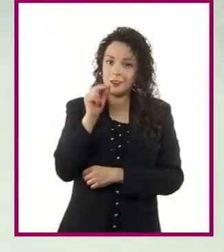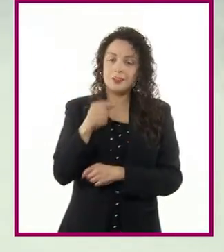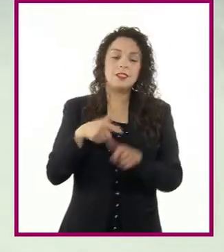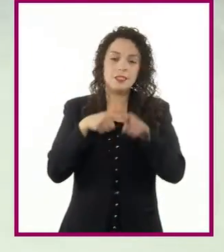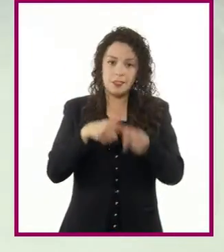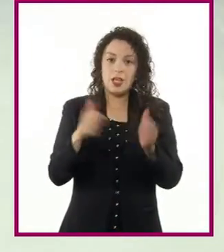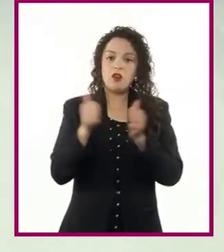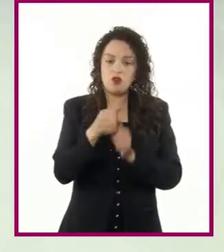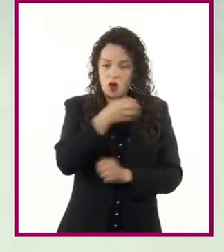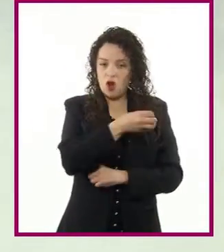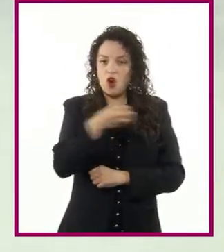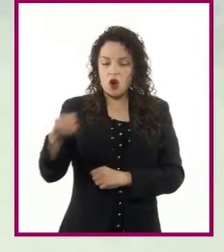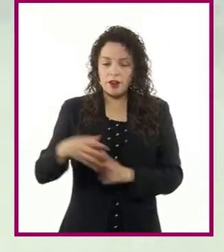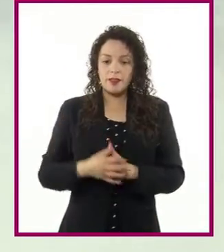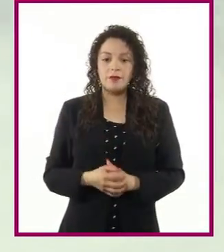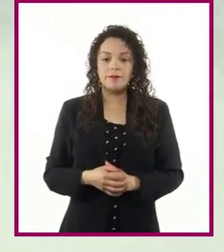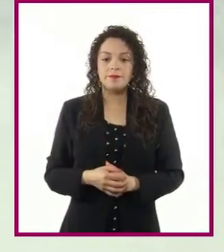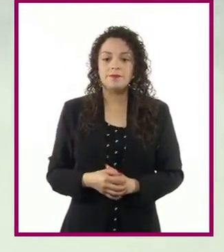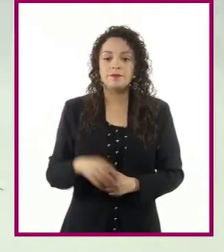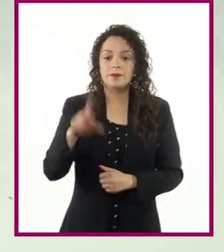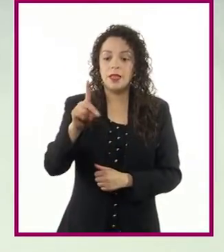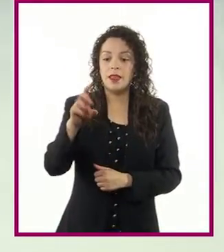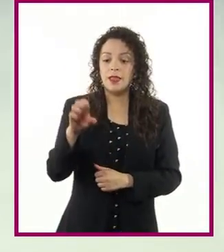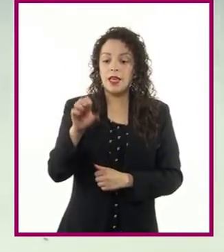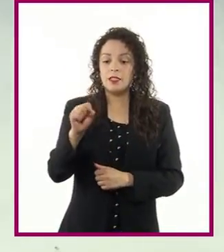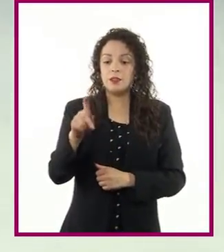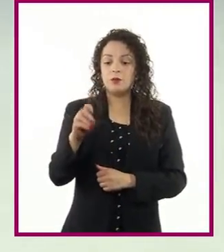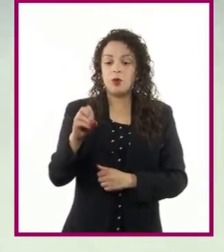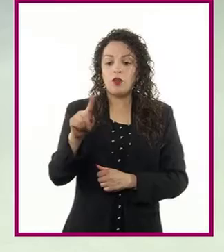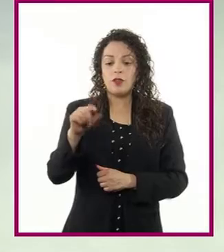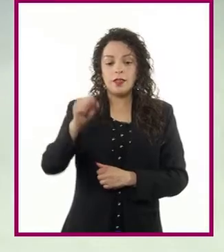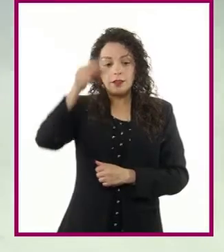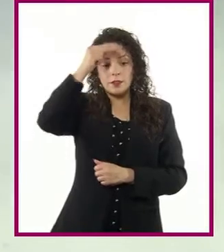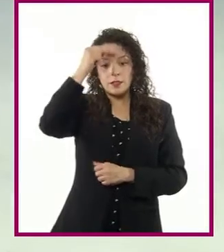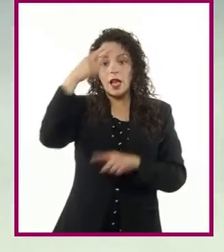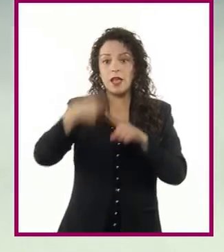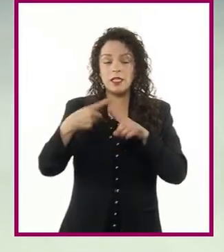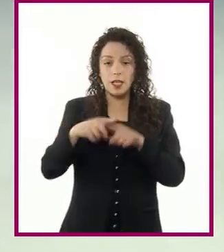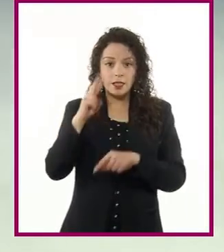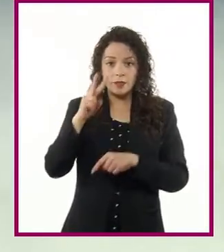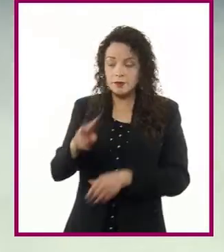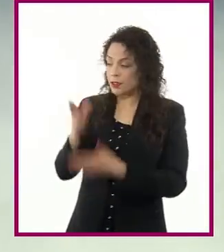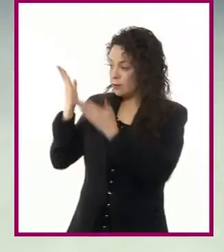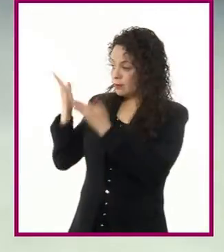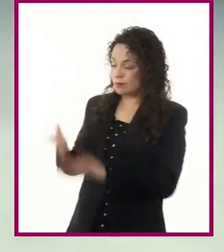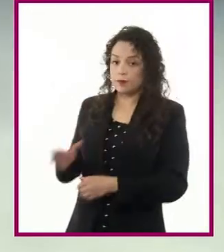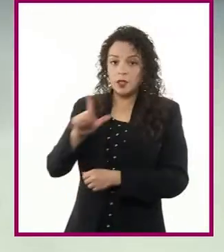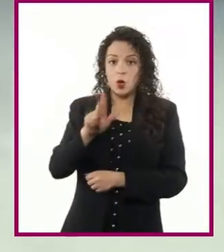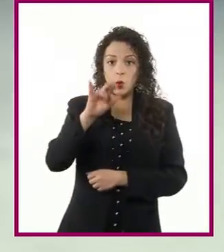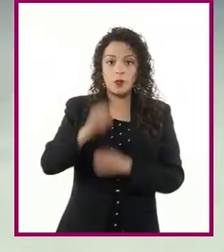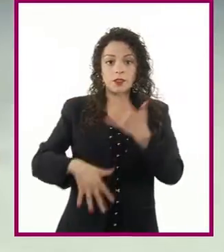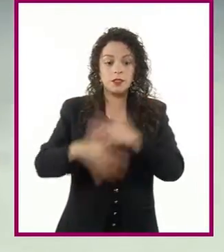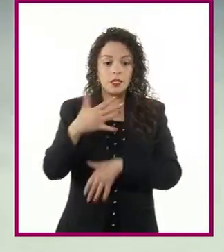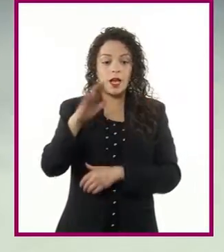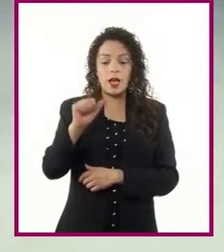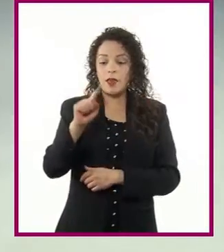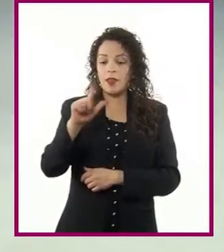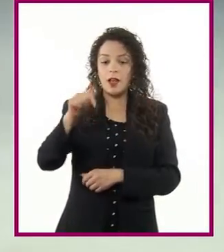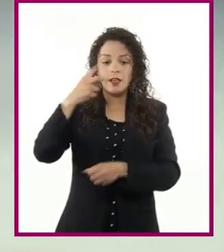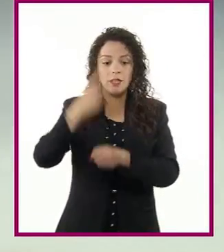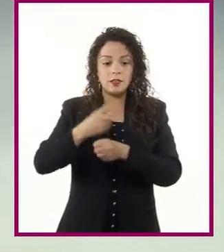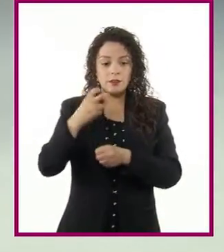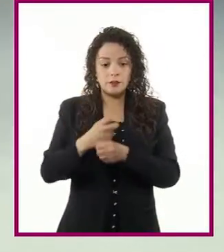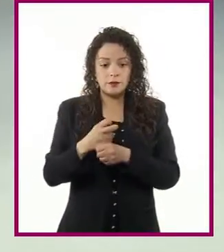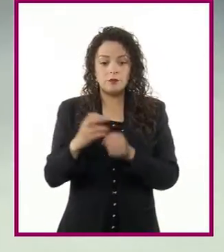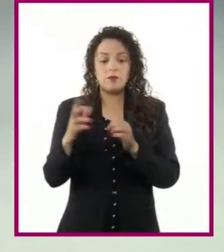más notables déspotas ilustrados fueron Luis XV de Francia, Catalina II de Rusia, José